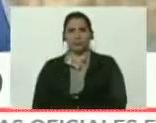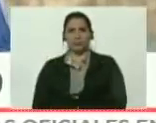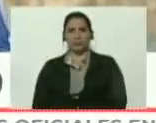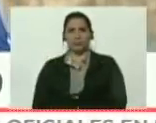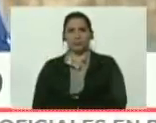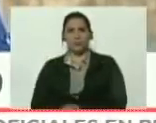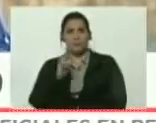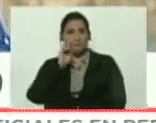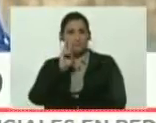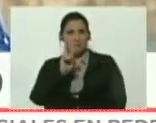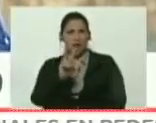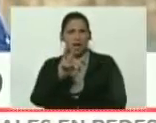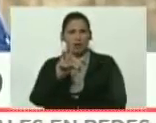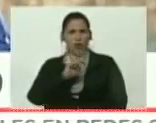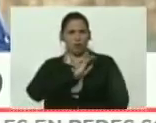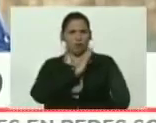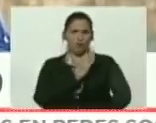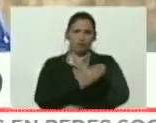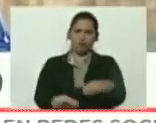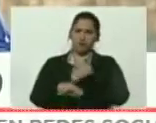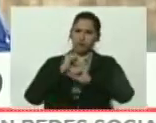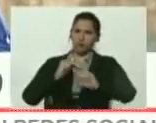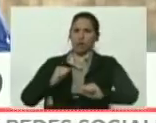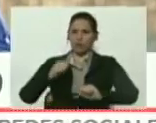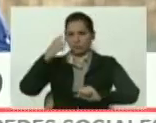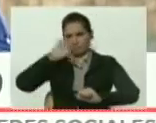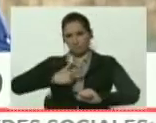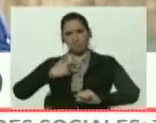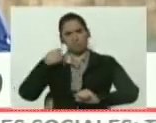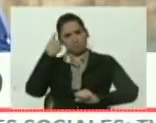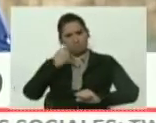Verlos con esa energía, con esa actitud.